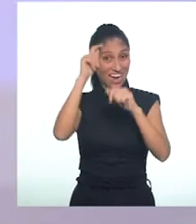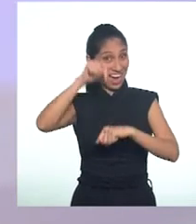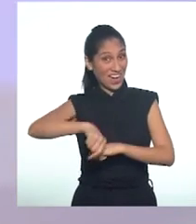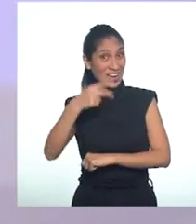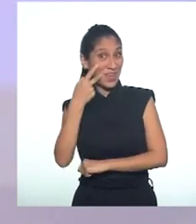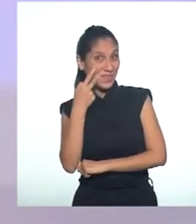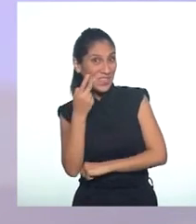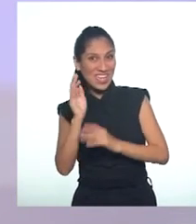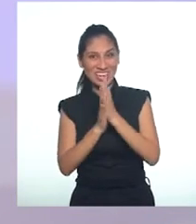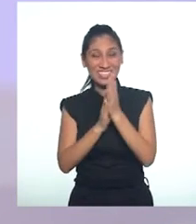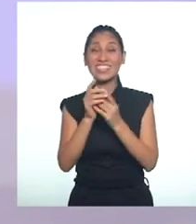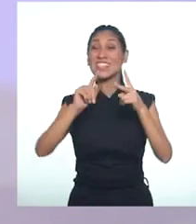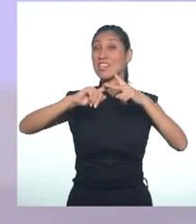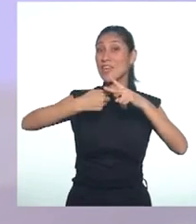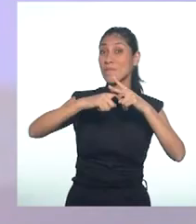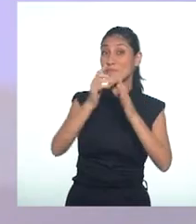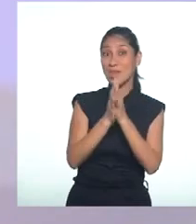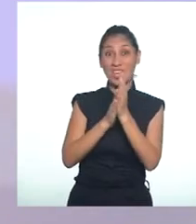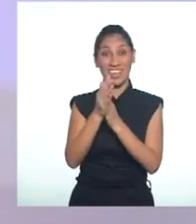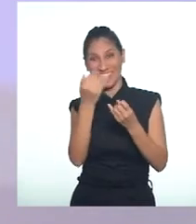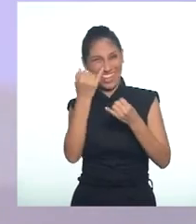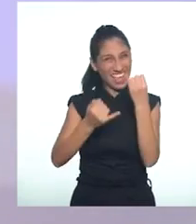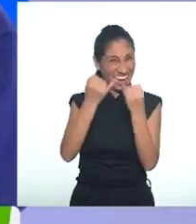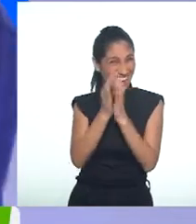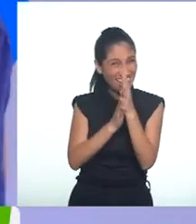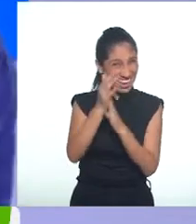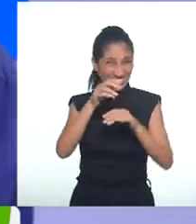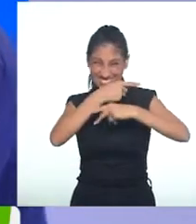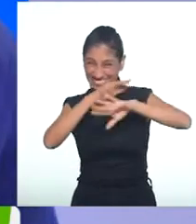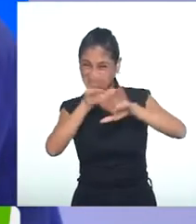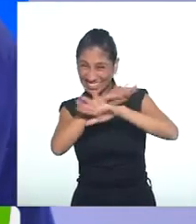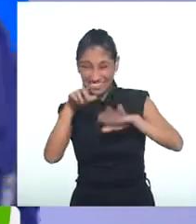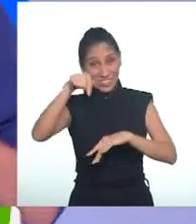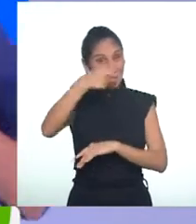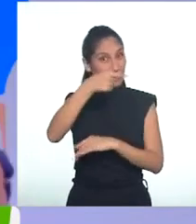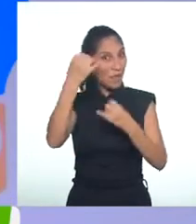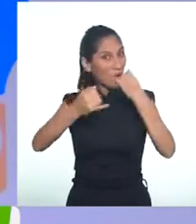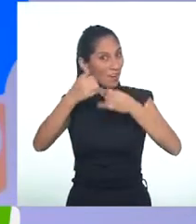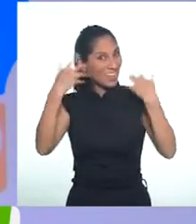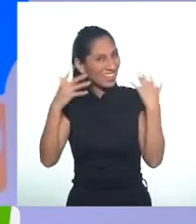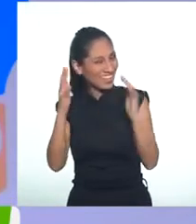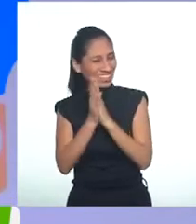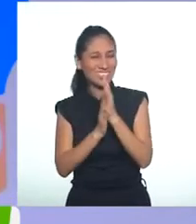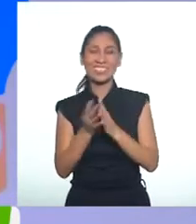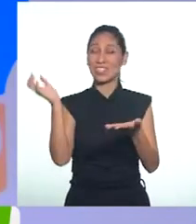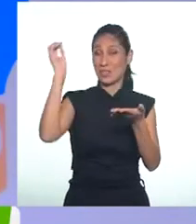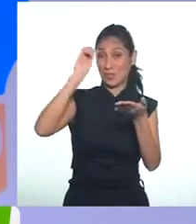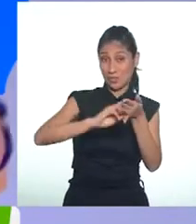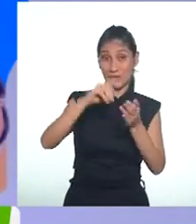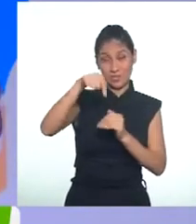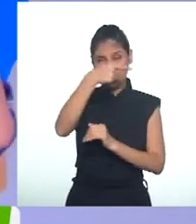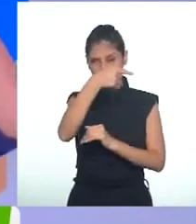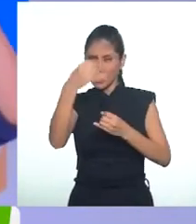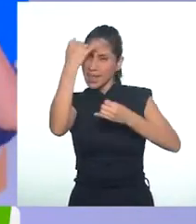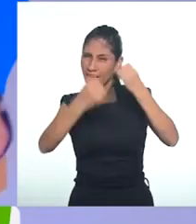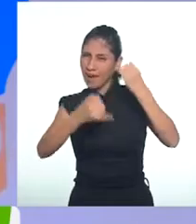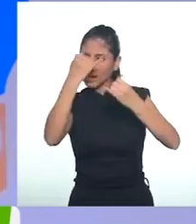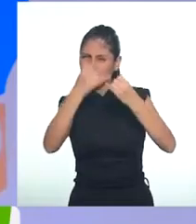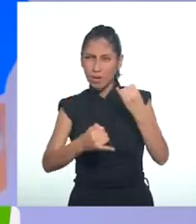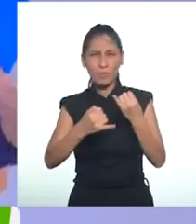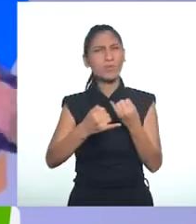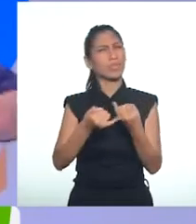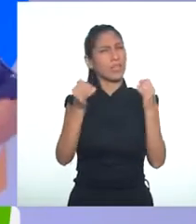Es viernes y empieza el fin de semana. Así es. Y terminamos una semana más de aprendizaje acerca de